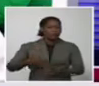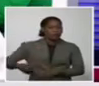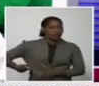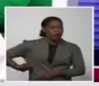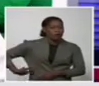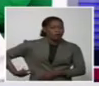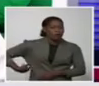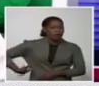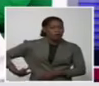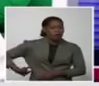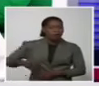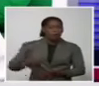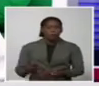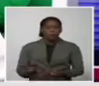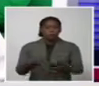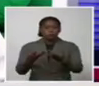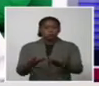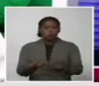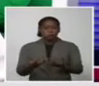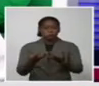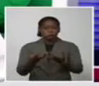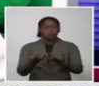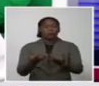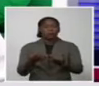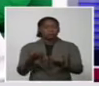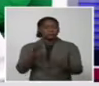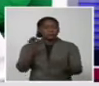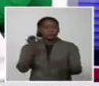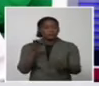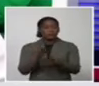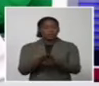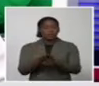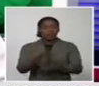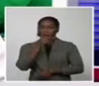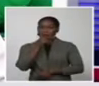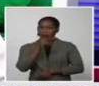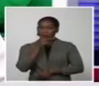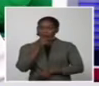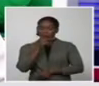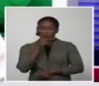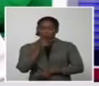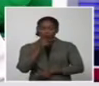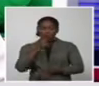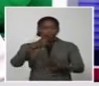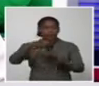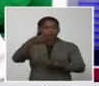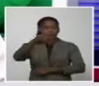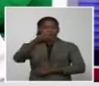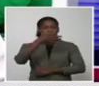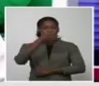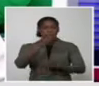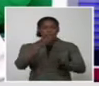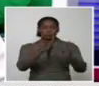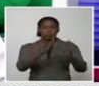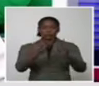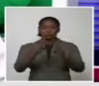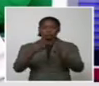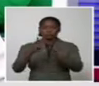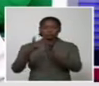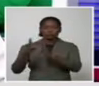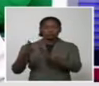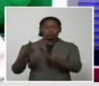los miembros inferiores, se trató inicialmente, no fue positivo en el